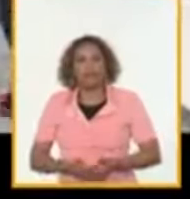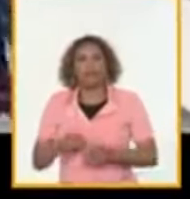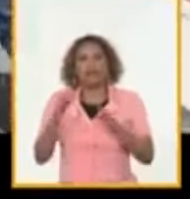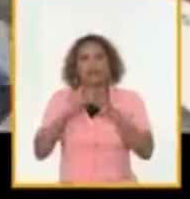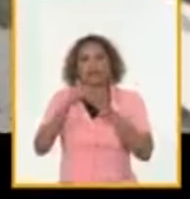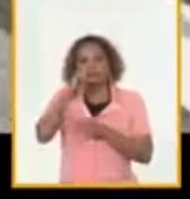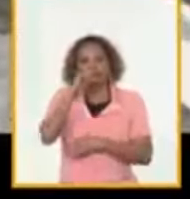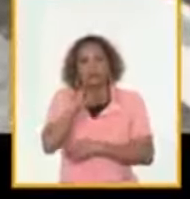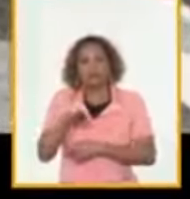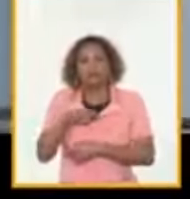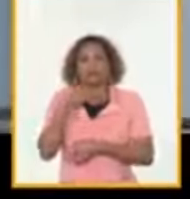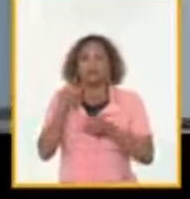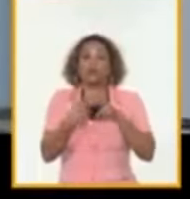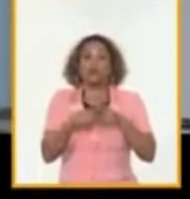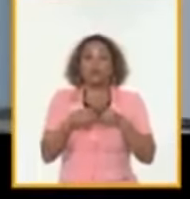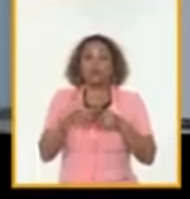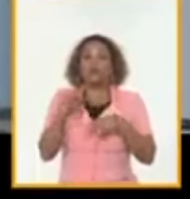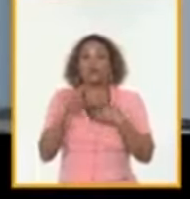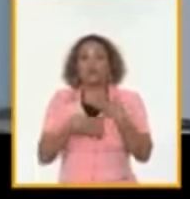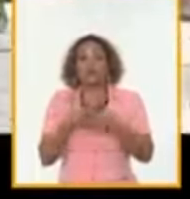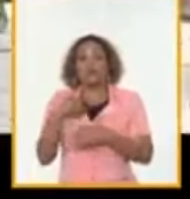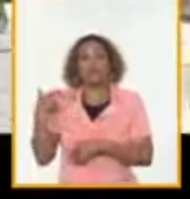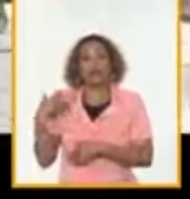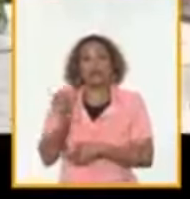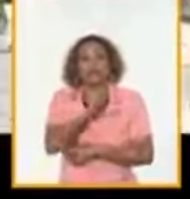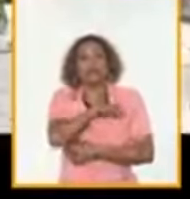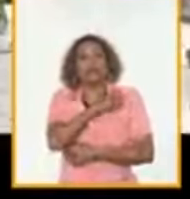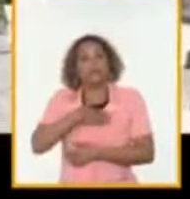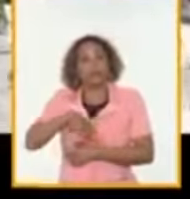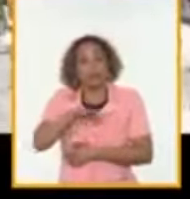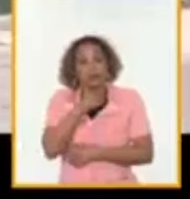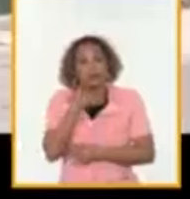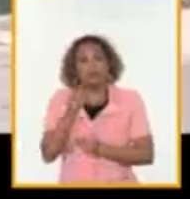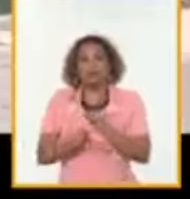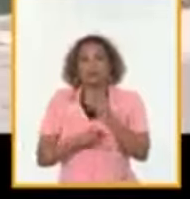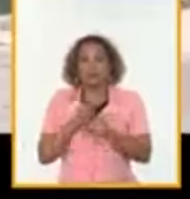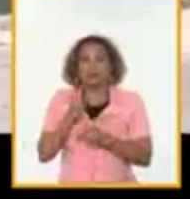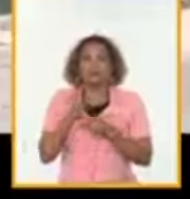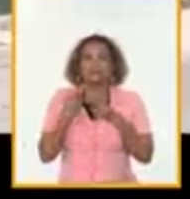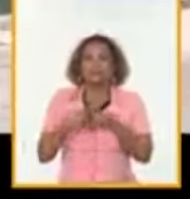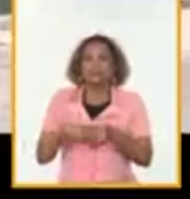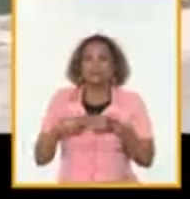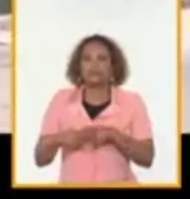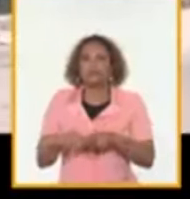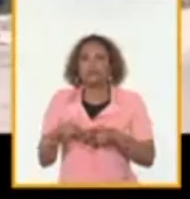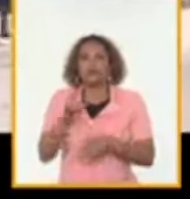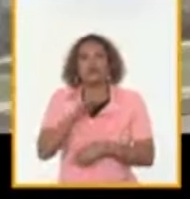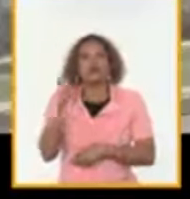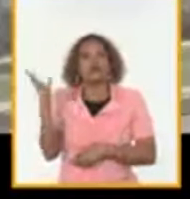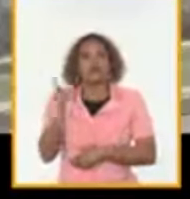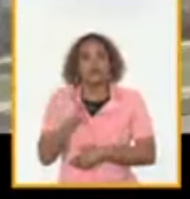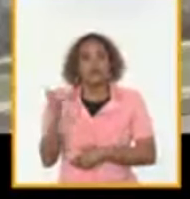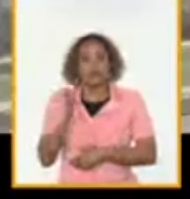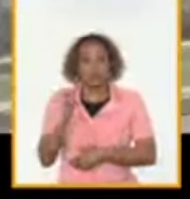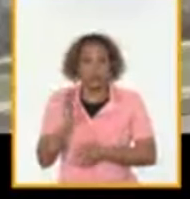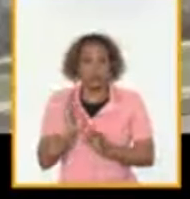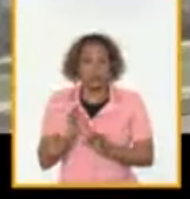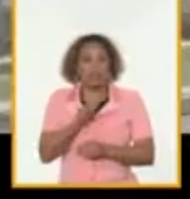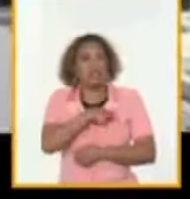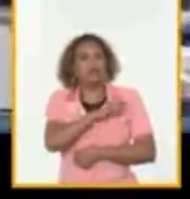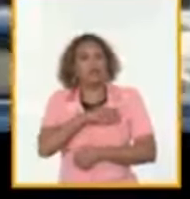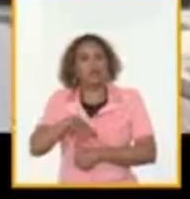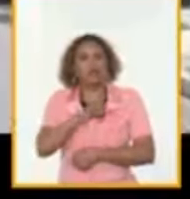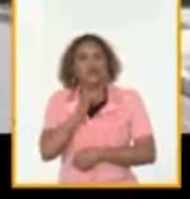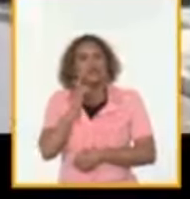planteamientos a la población porque al final nosotros tenemos que ir haciendo cosas que sean que sean tangibles Y que además de de poder festejar la población también pueda